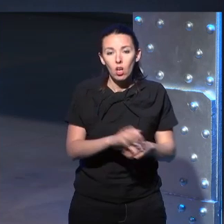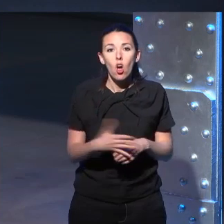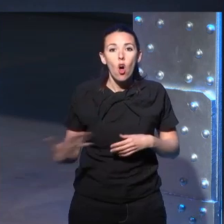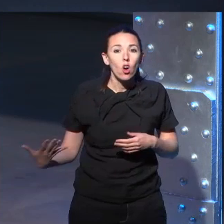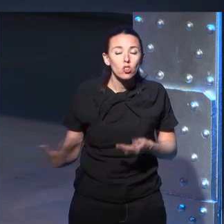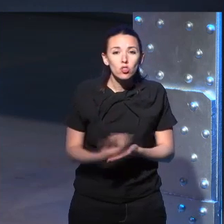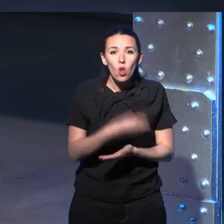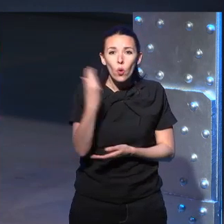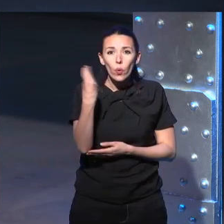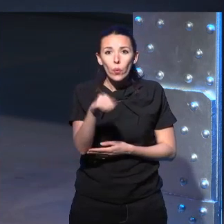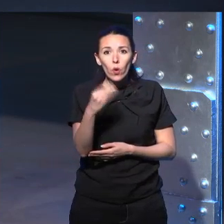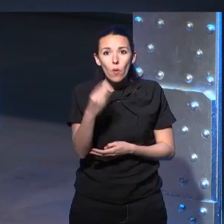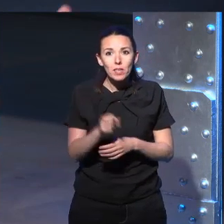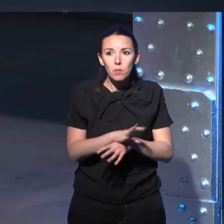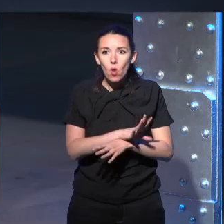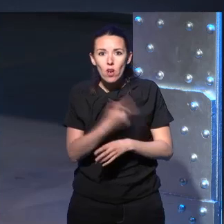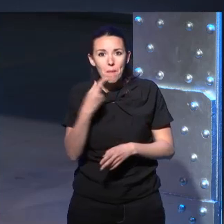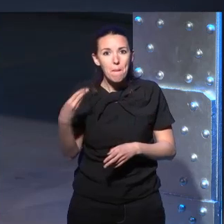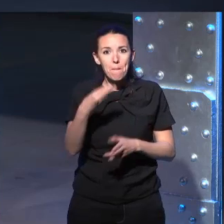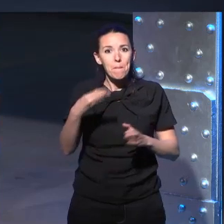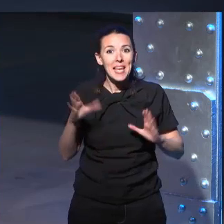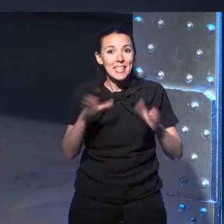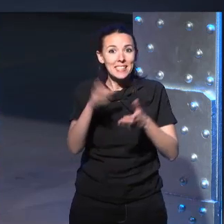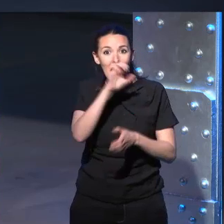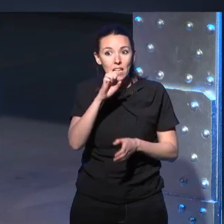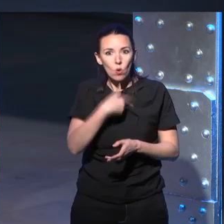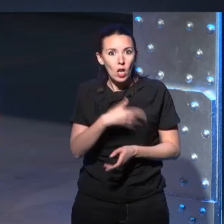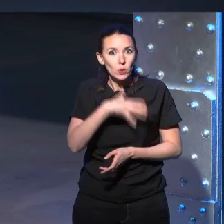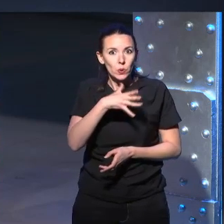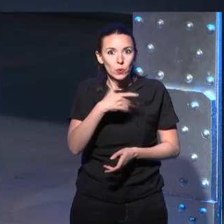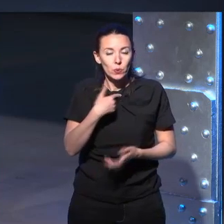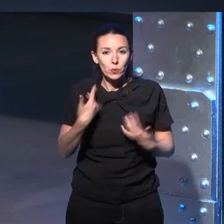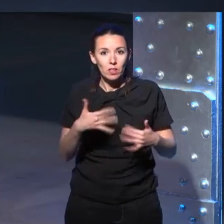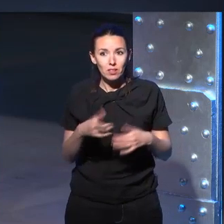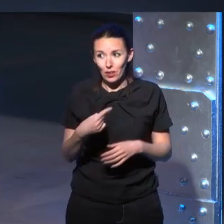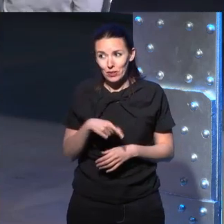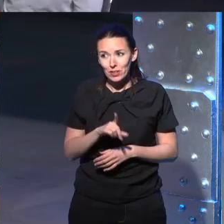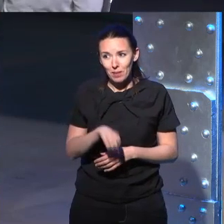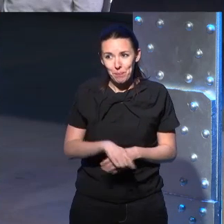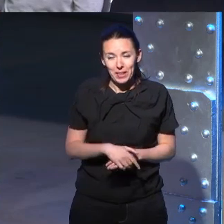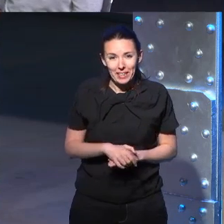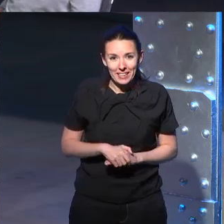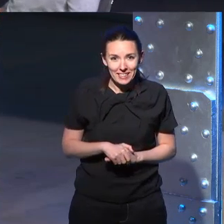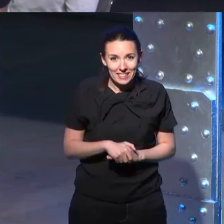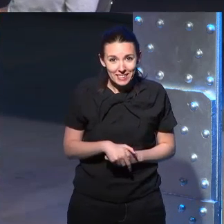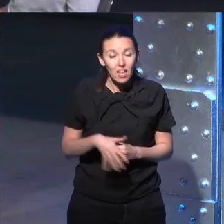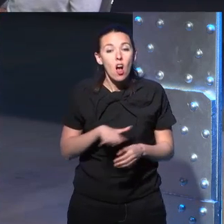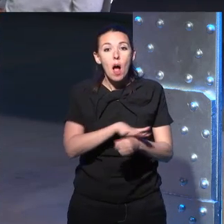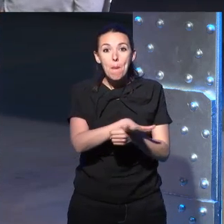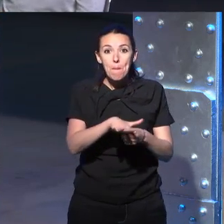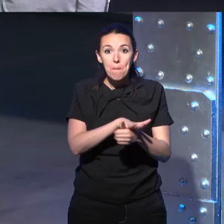todos estos muchachitos se emocionaban con los Beatles de manera tremenda. Nosotros también. Pero en mi